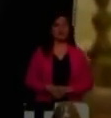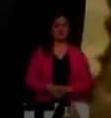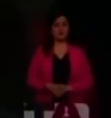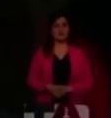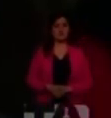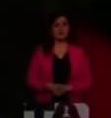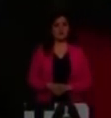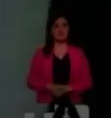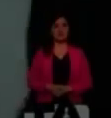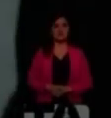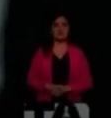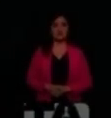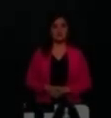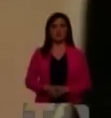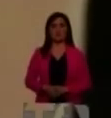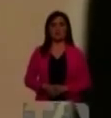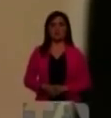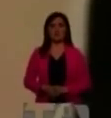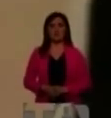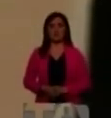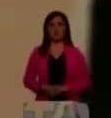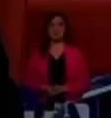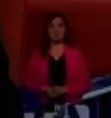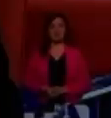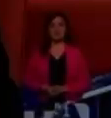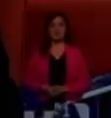En Quito, Jorge Loaiza, 24 horas.